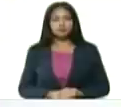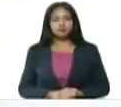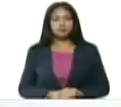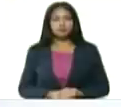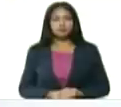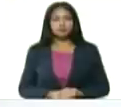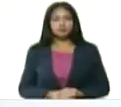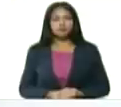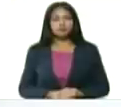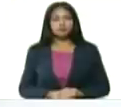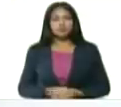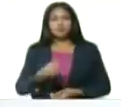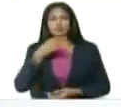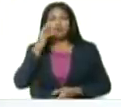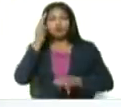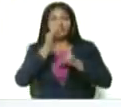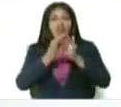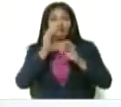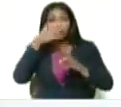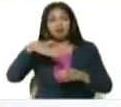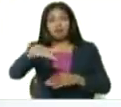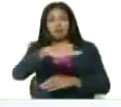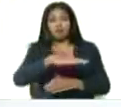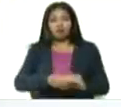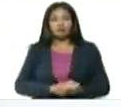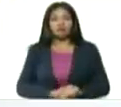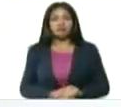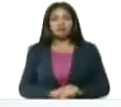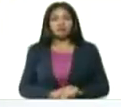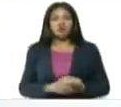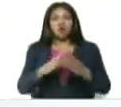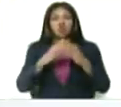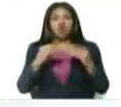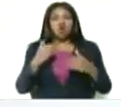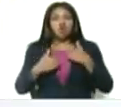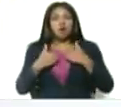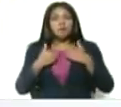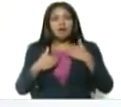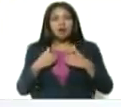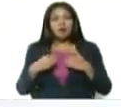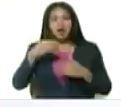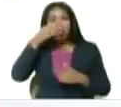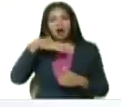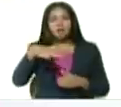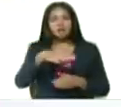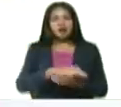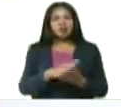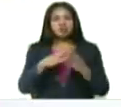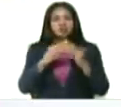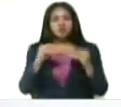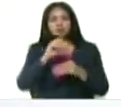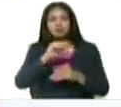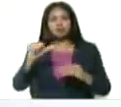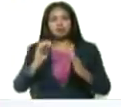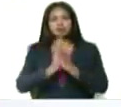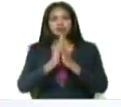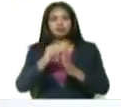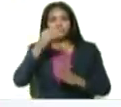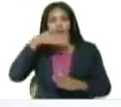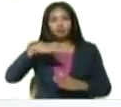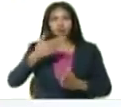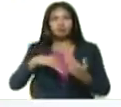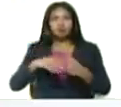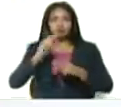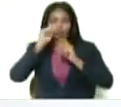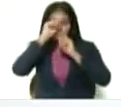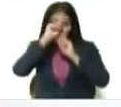Bueno, eso es la fe del pueblo. Y todos los miércoles el pueblo, todos los miércoles de Semana Santa, el pueblo va a